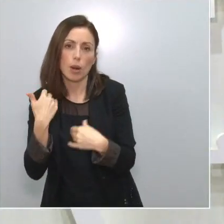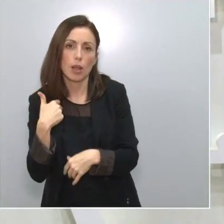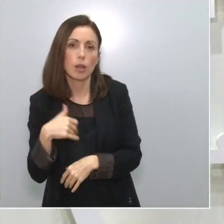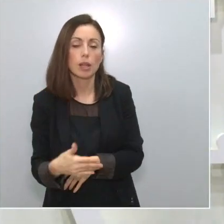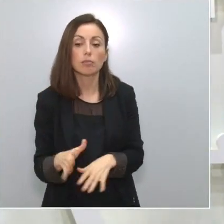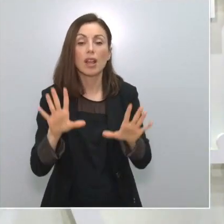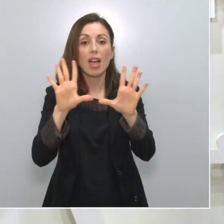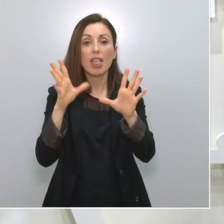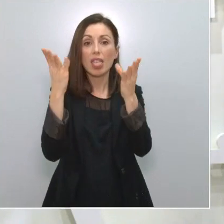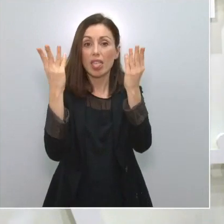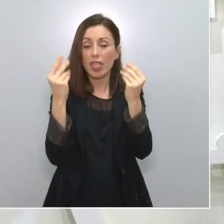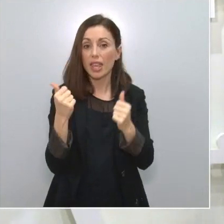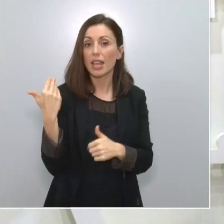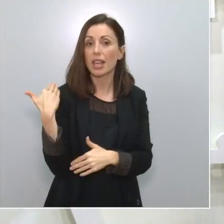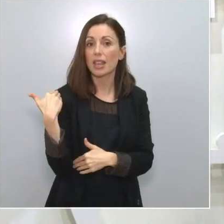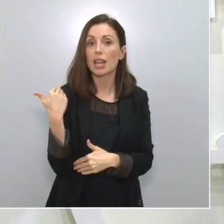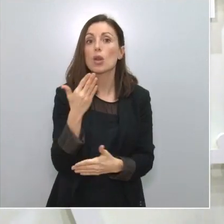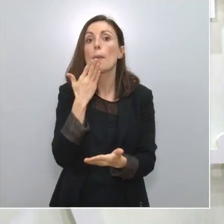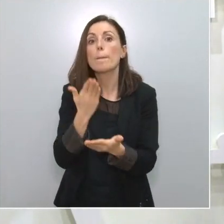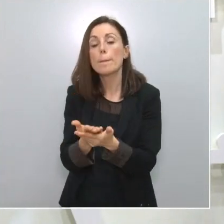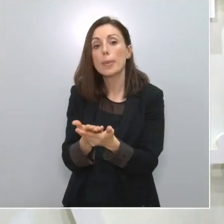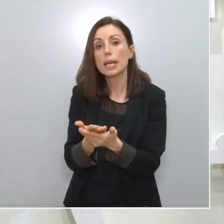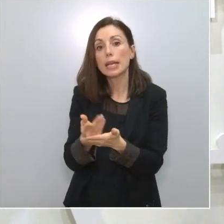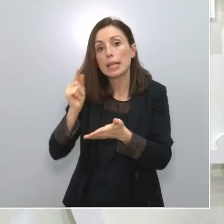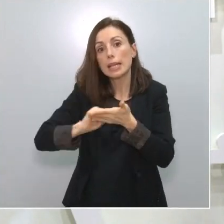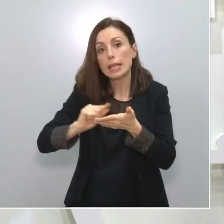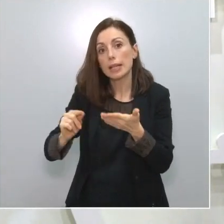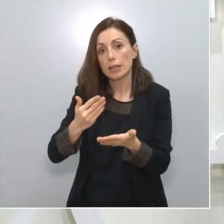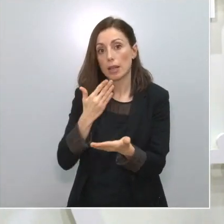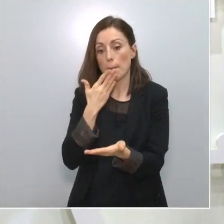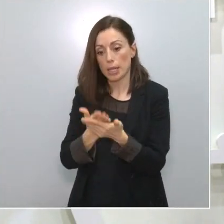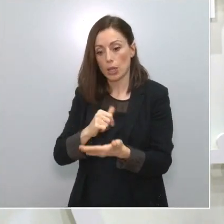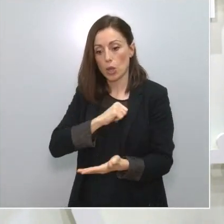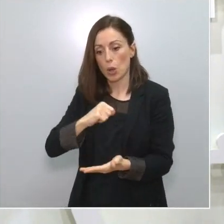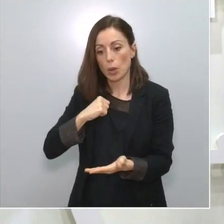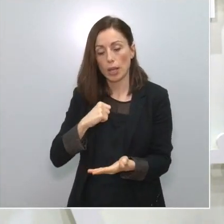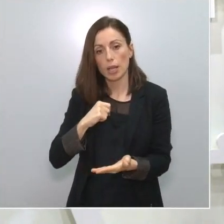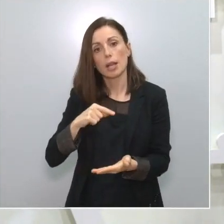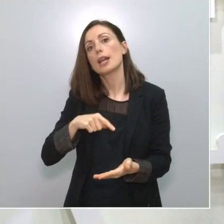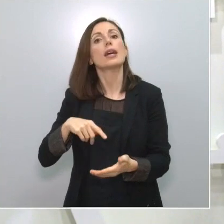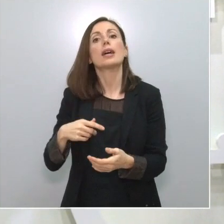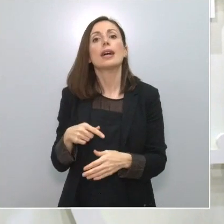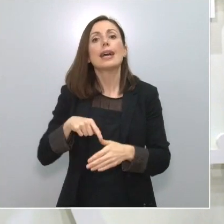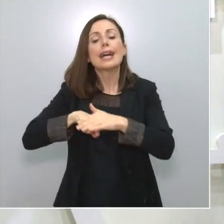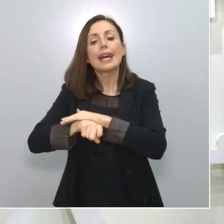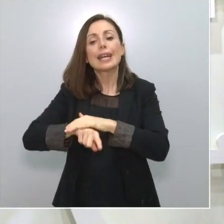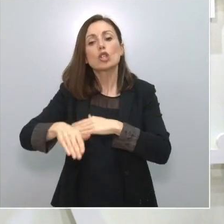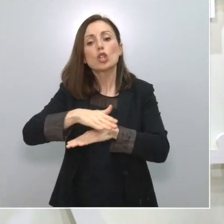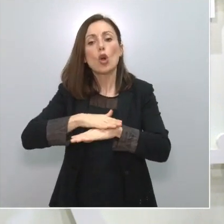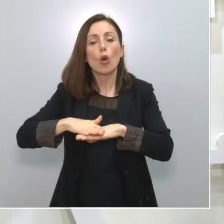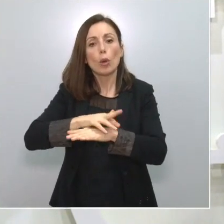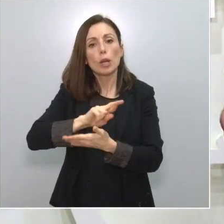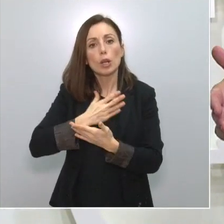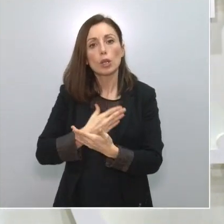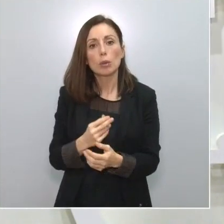Hace 10 días solicité por escrito y a petición propia poder dar cuenta de la gestión del Gobierno de la región de Murcia en cuanto a esta crisis